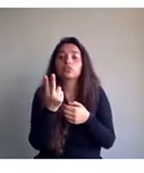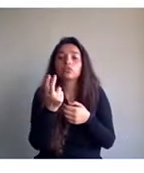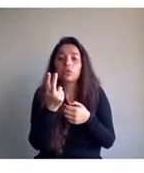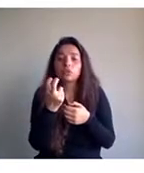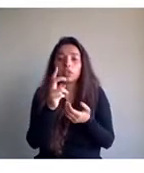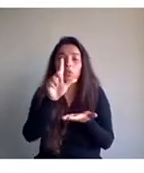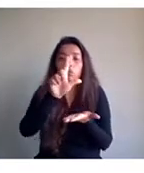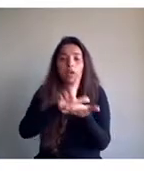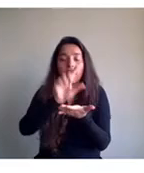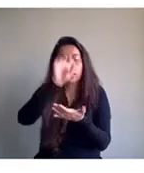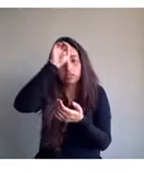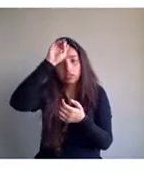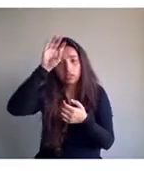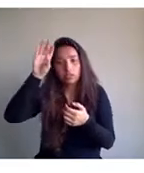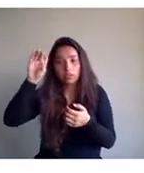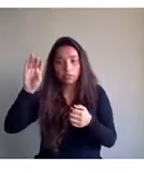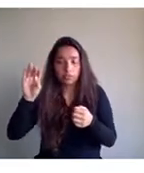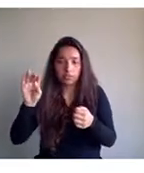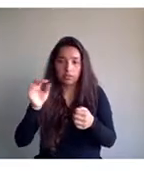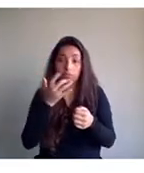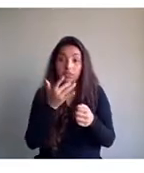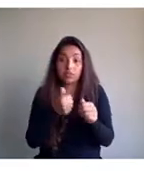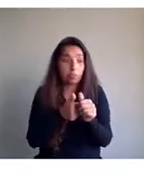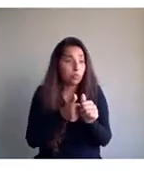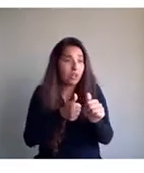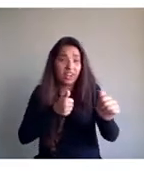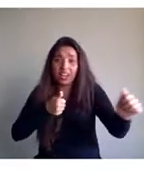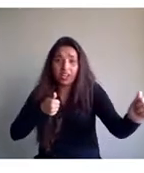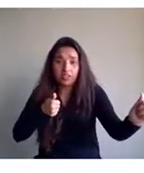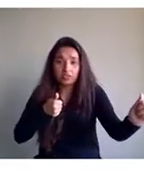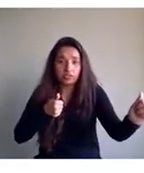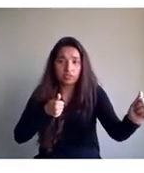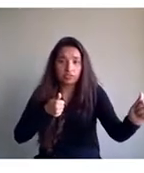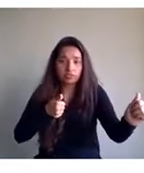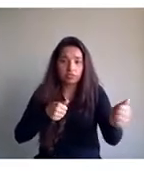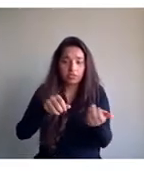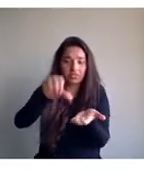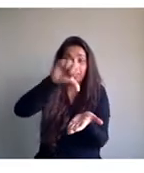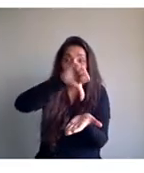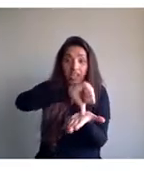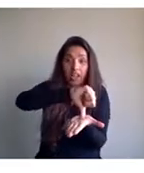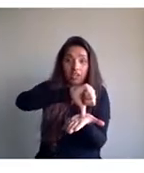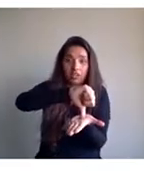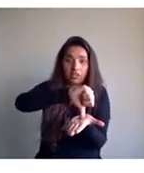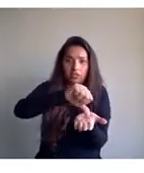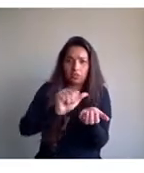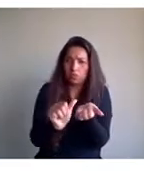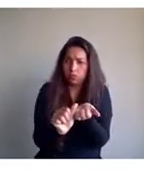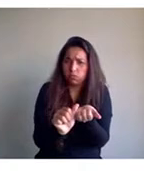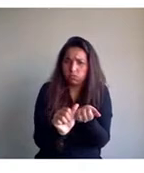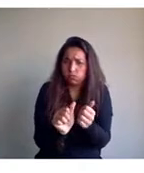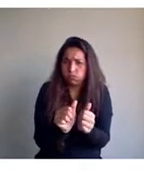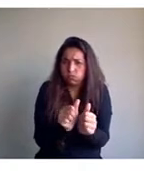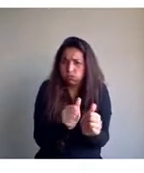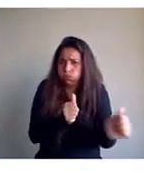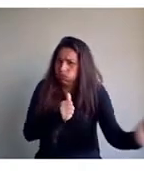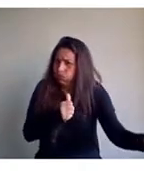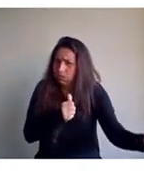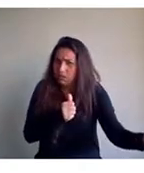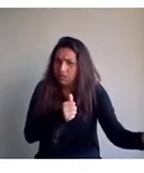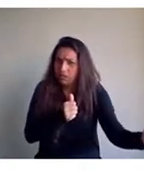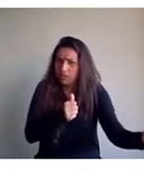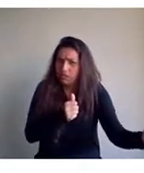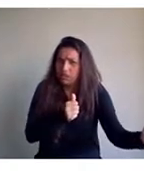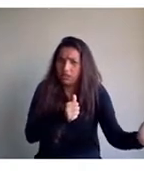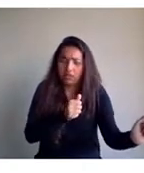algunas capitales de departamentos alejadas la capital del país donde queremos saber exactamente el informe estará listo para